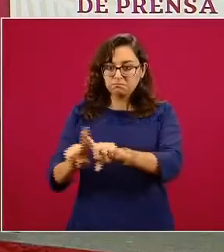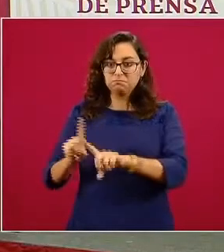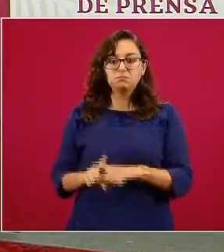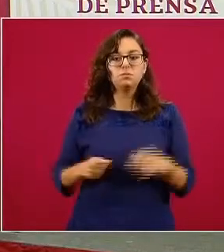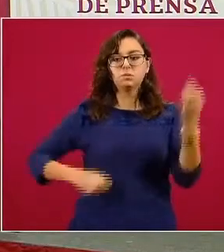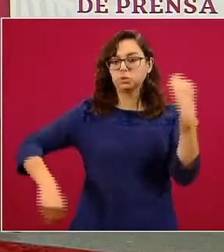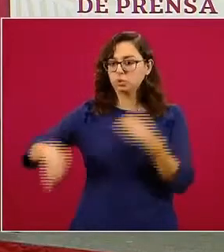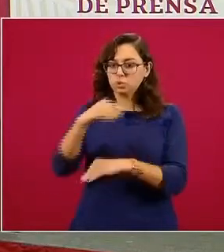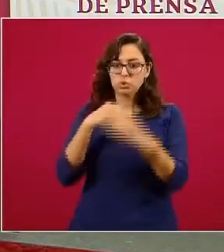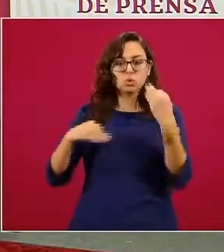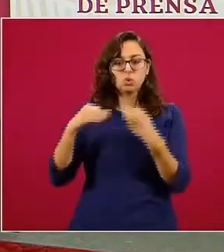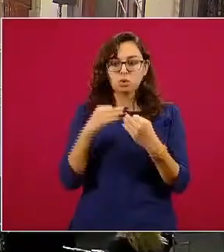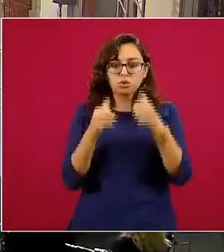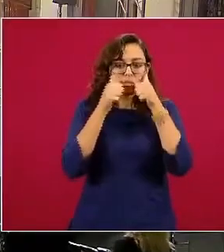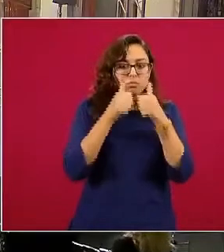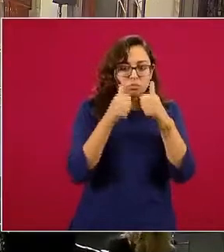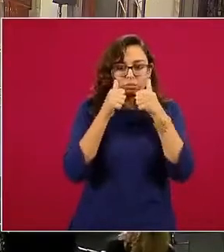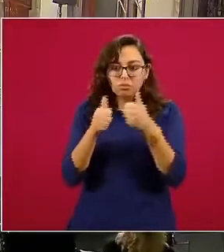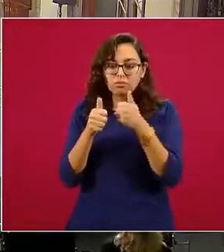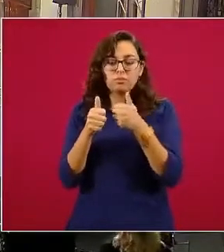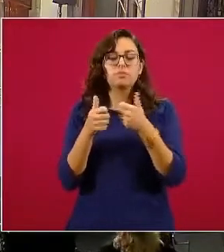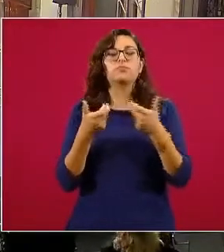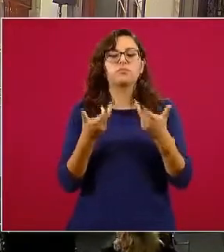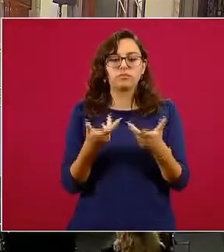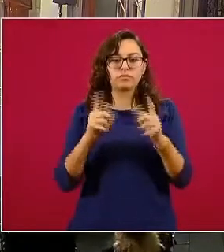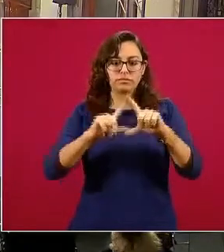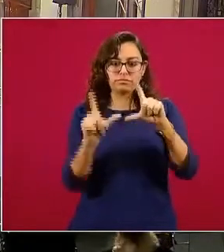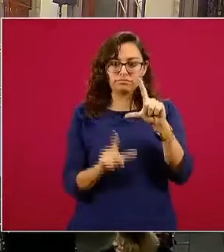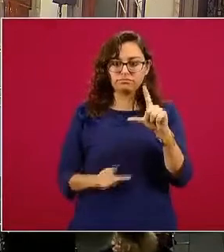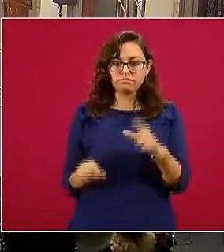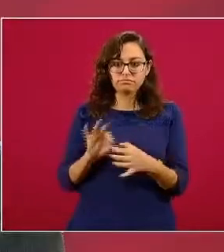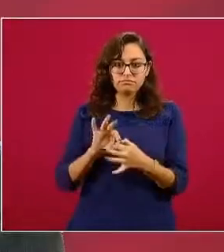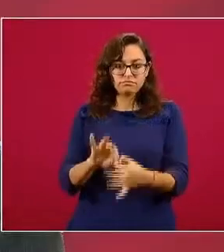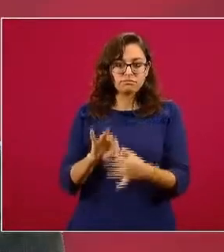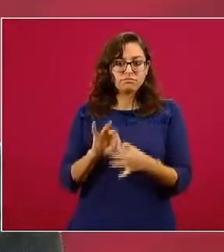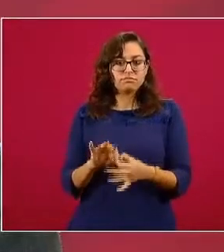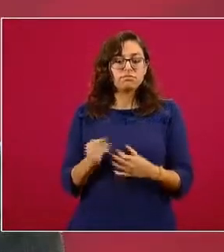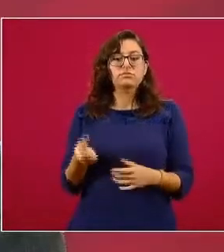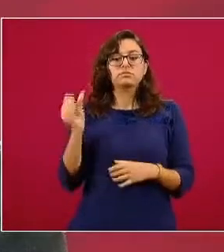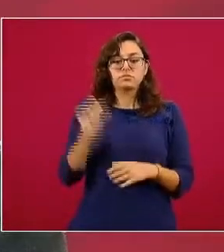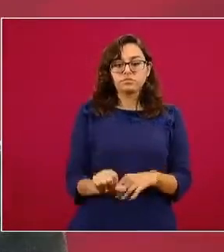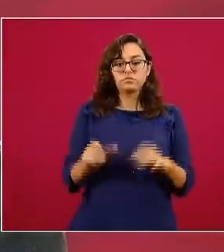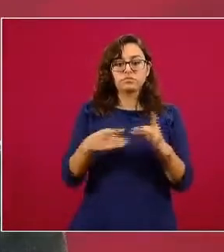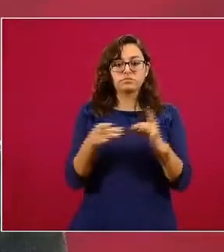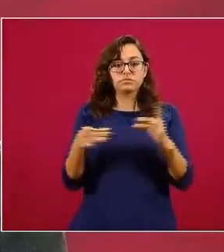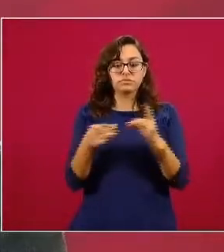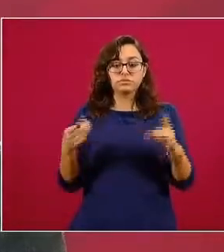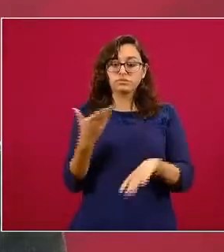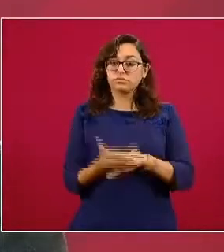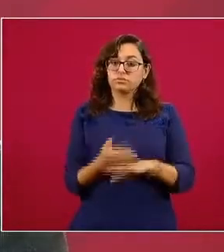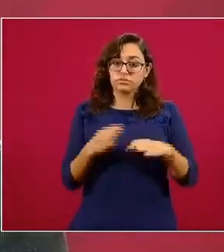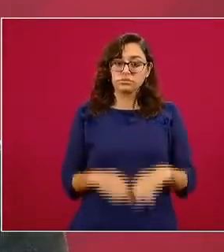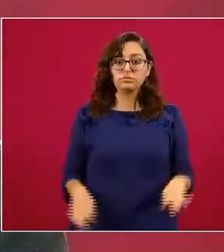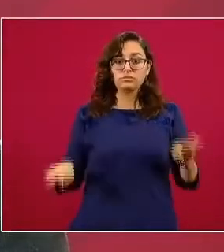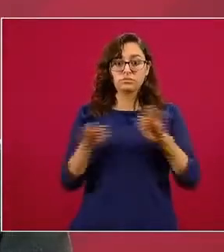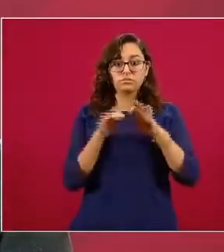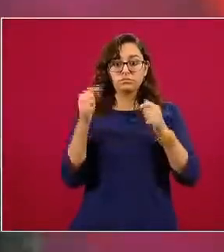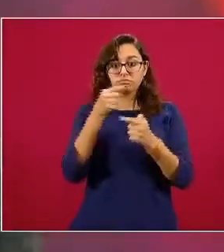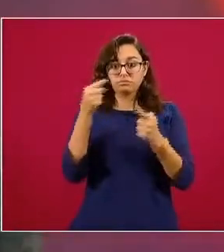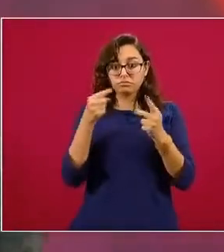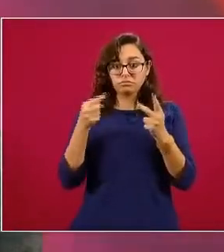en una misma dinámica con el país. Hoy destacábamos la importancia de un par de cosas, entre